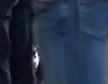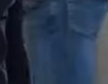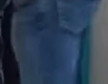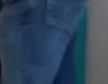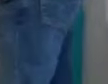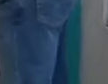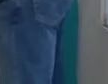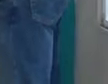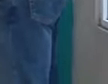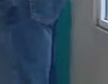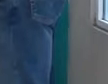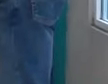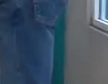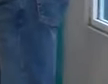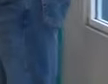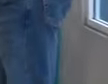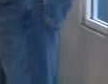de generación propia.